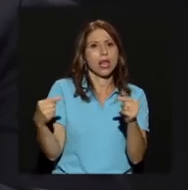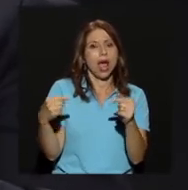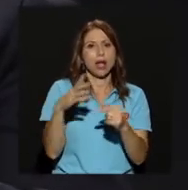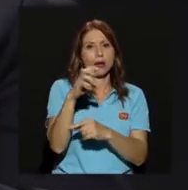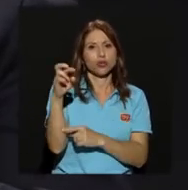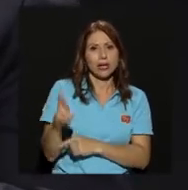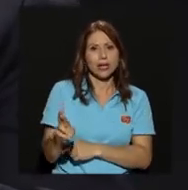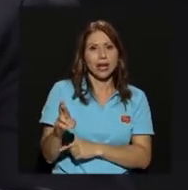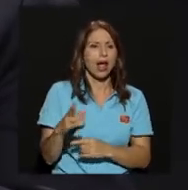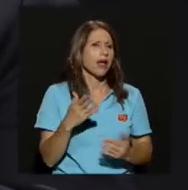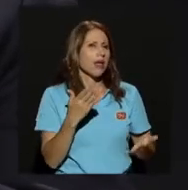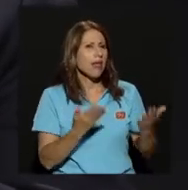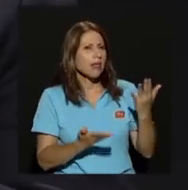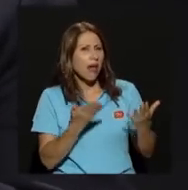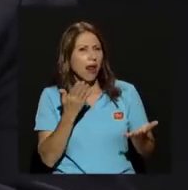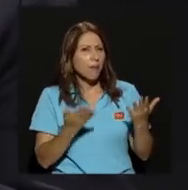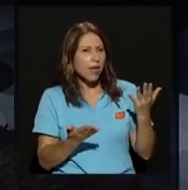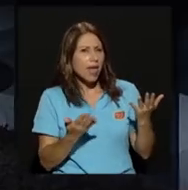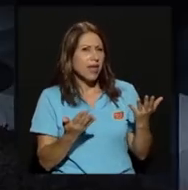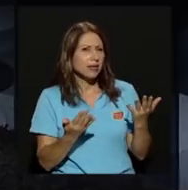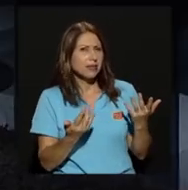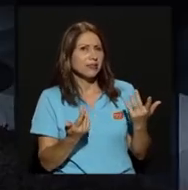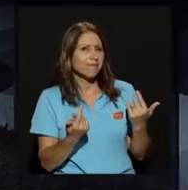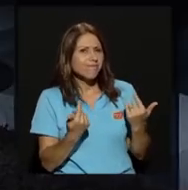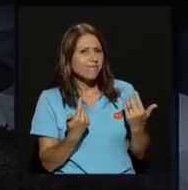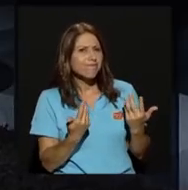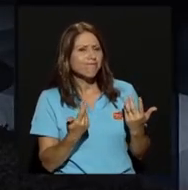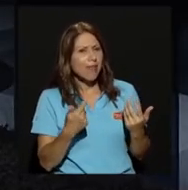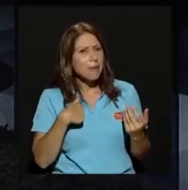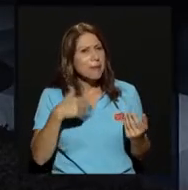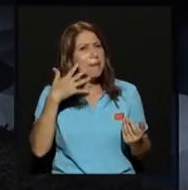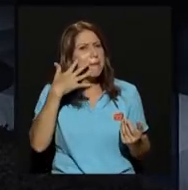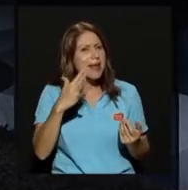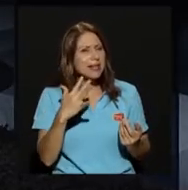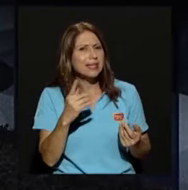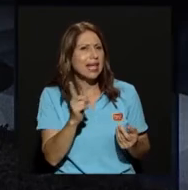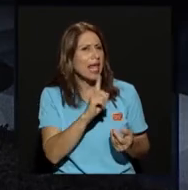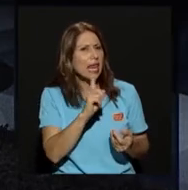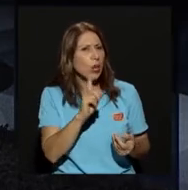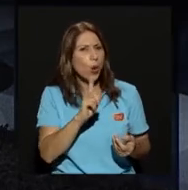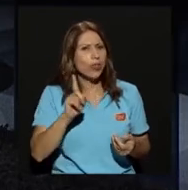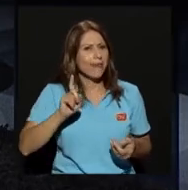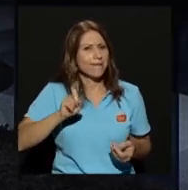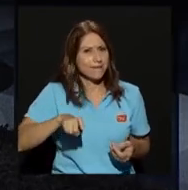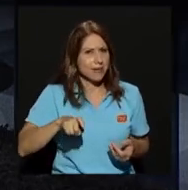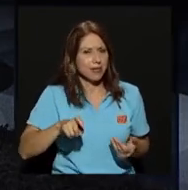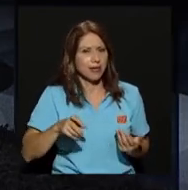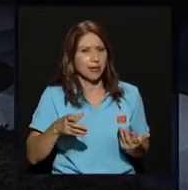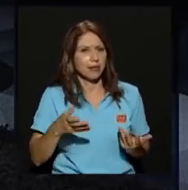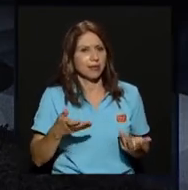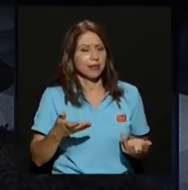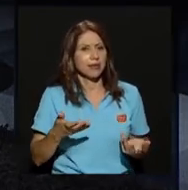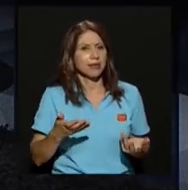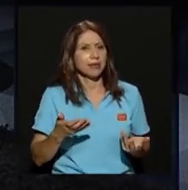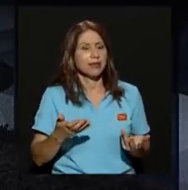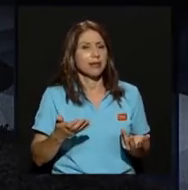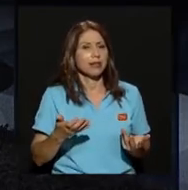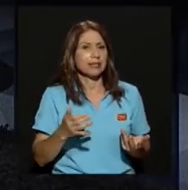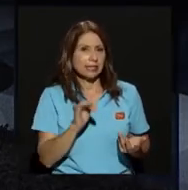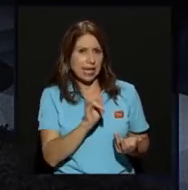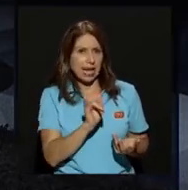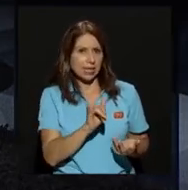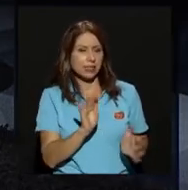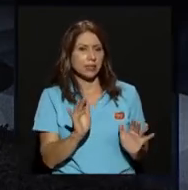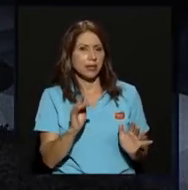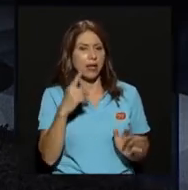todos que tal vez yo en tener la cuchara me parece que no debió ser porque